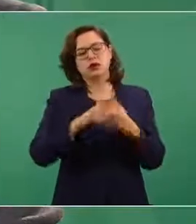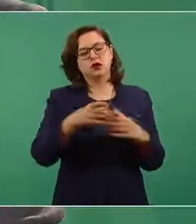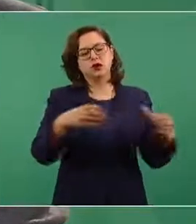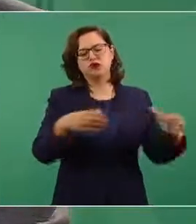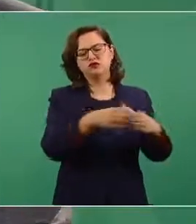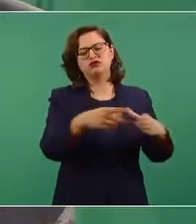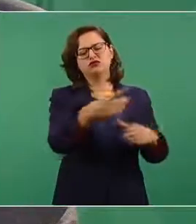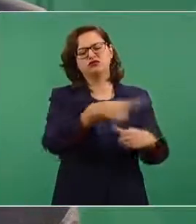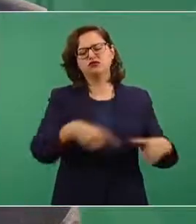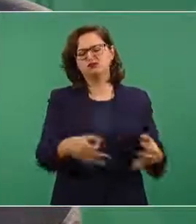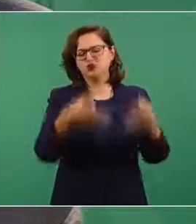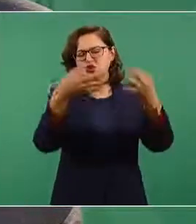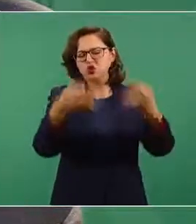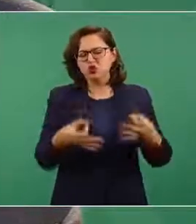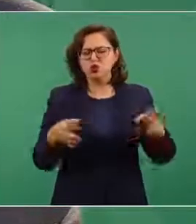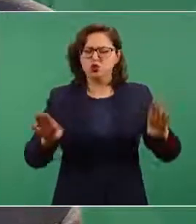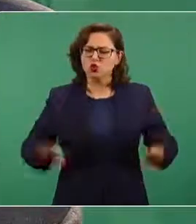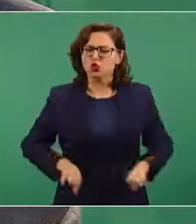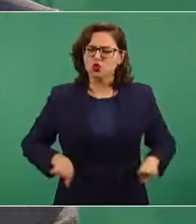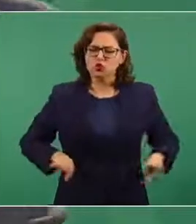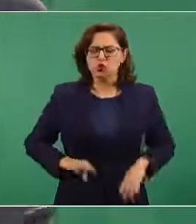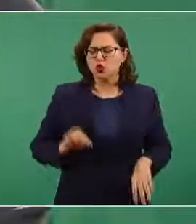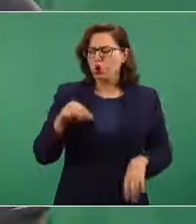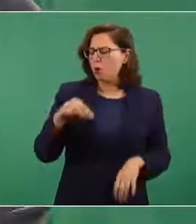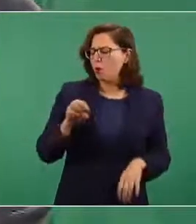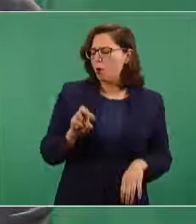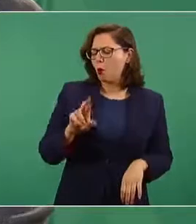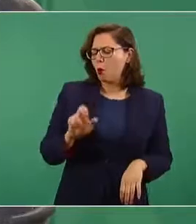y son capaces de